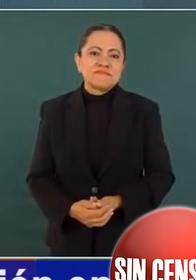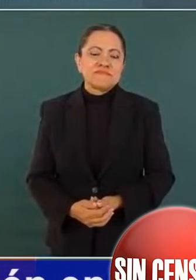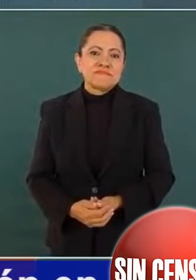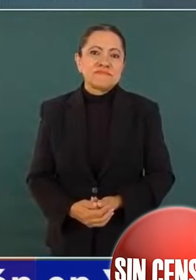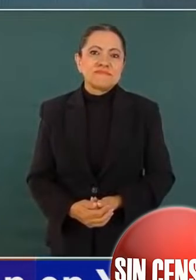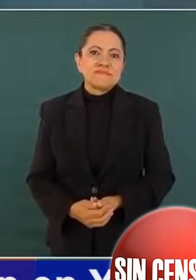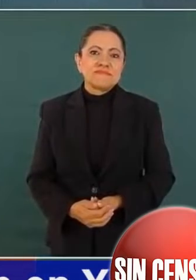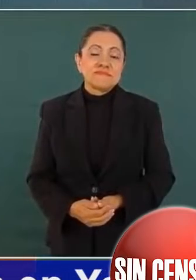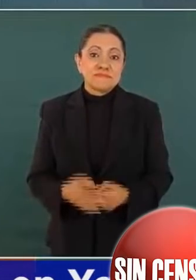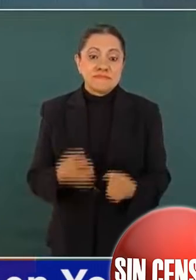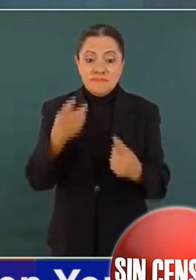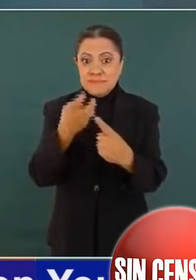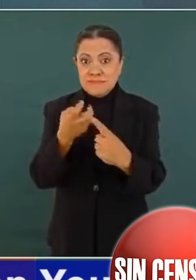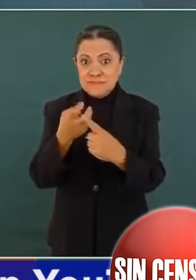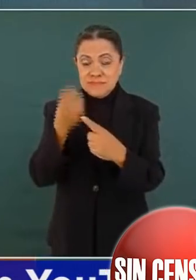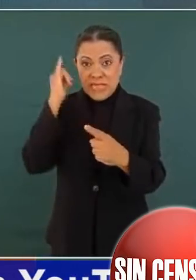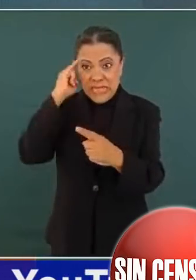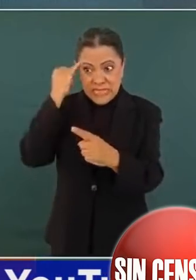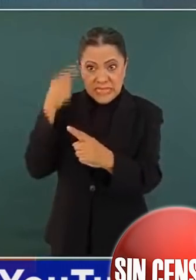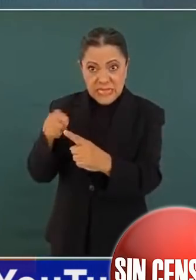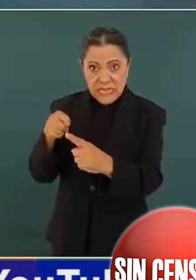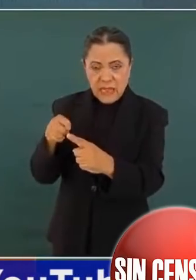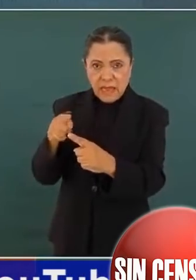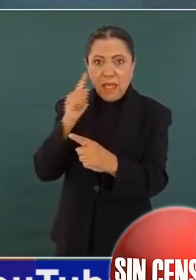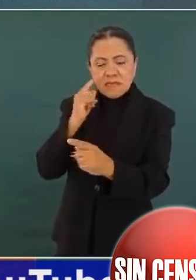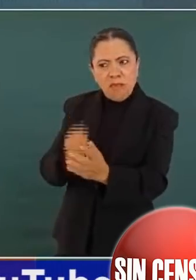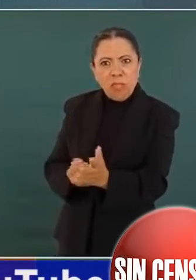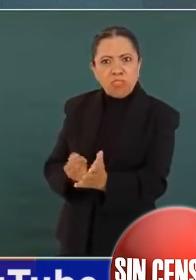afectados la decisión,